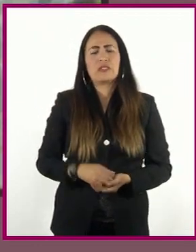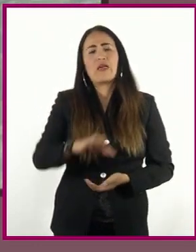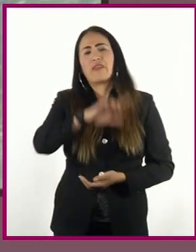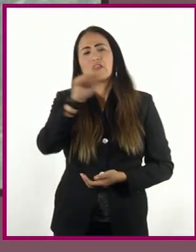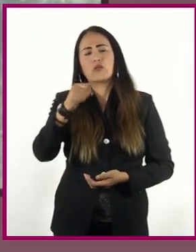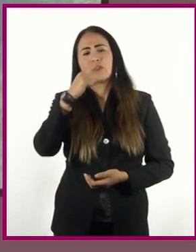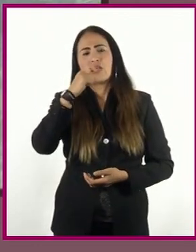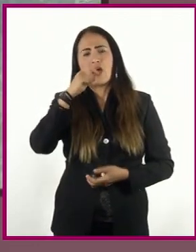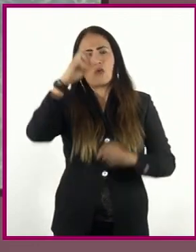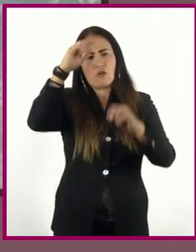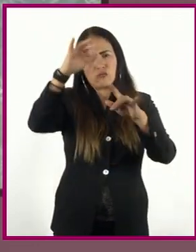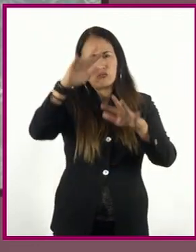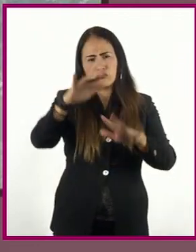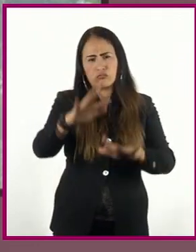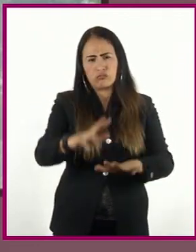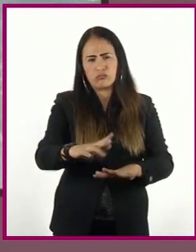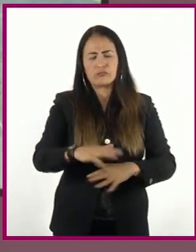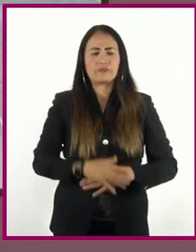líquido.